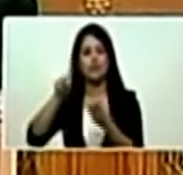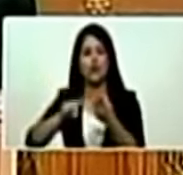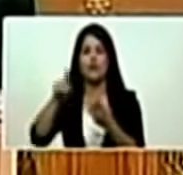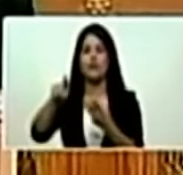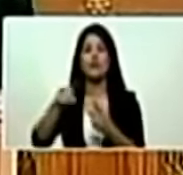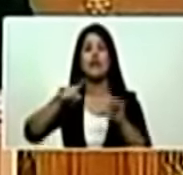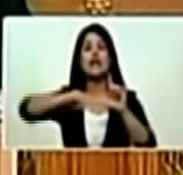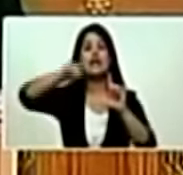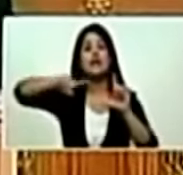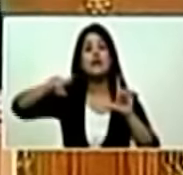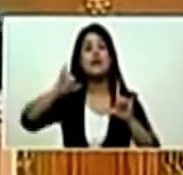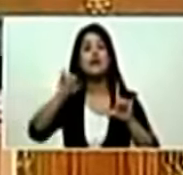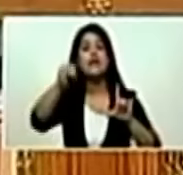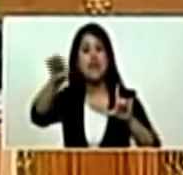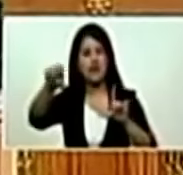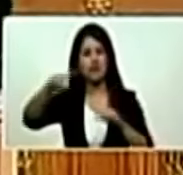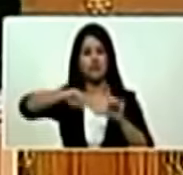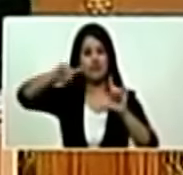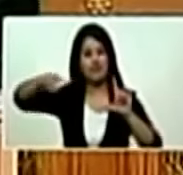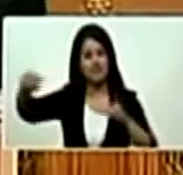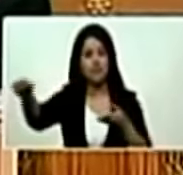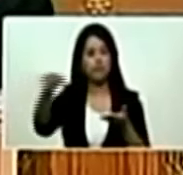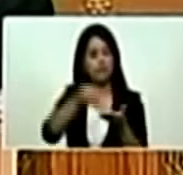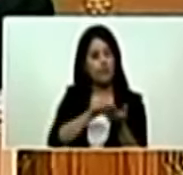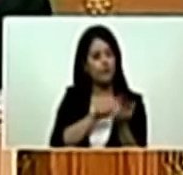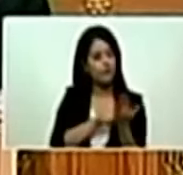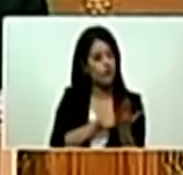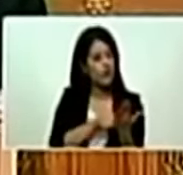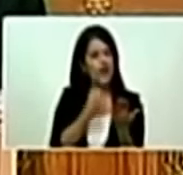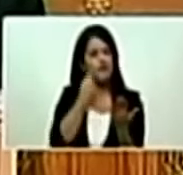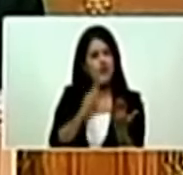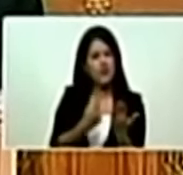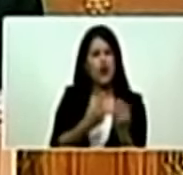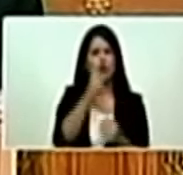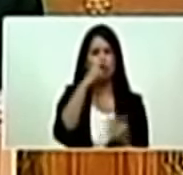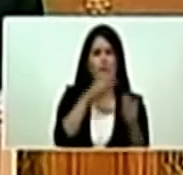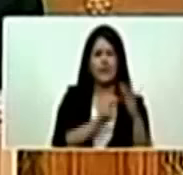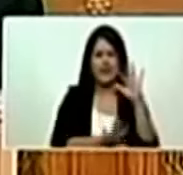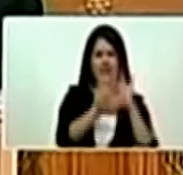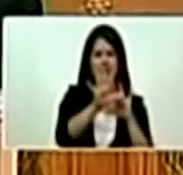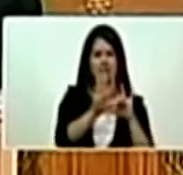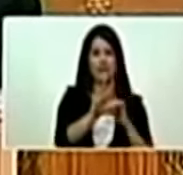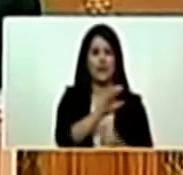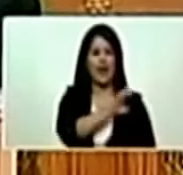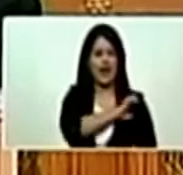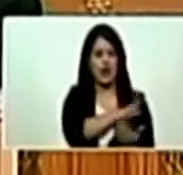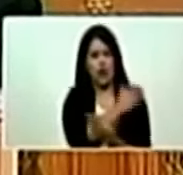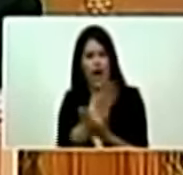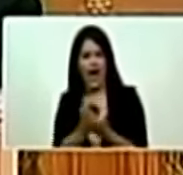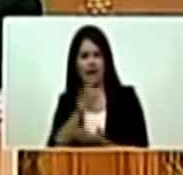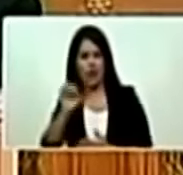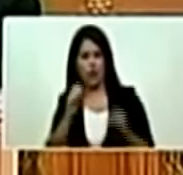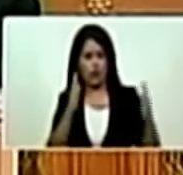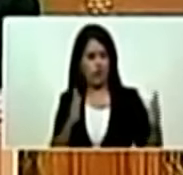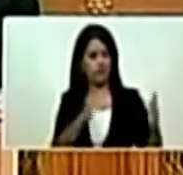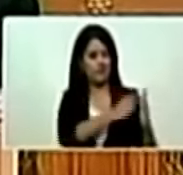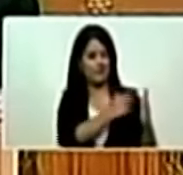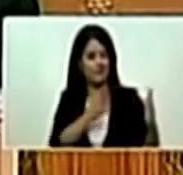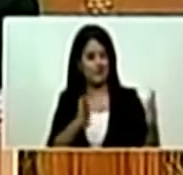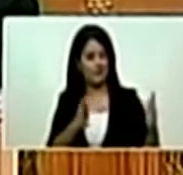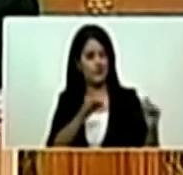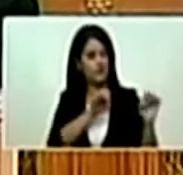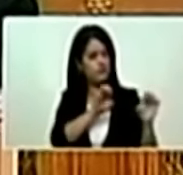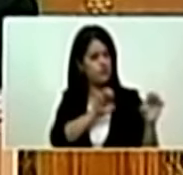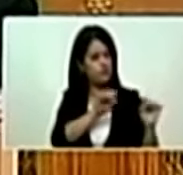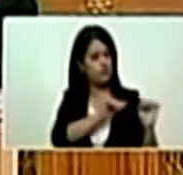gobierno, el diputado Héctor Rodríguez, diciendo que los ministros no comparecerían, que la presencia de los medios significaba un reality show, etcétera,